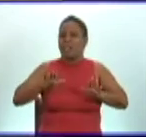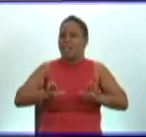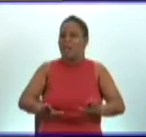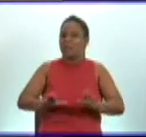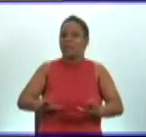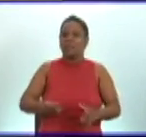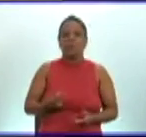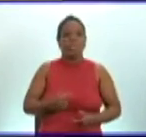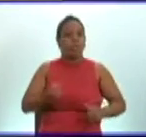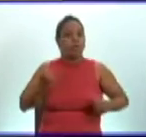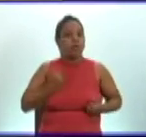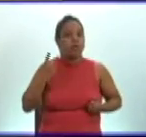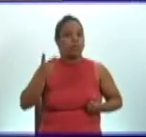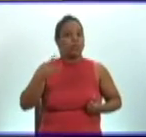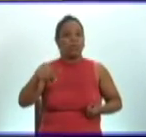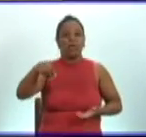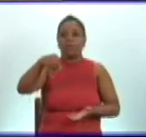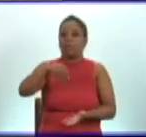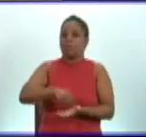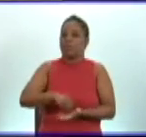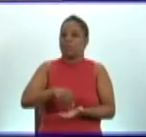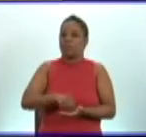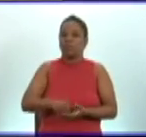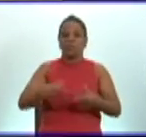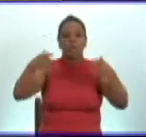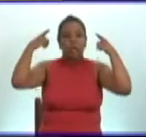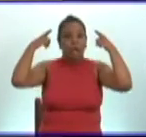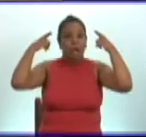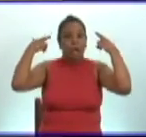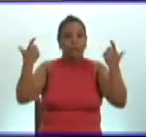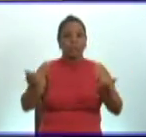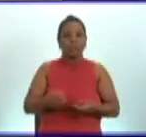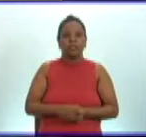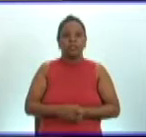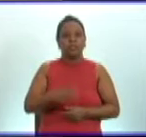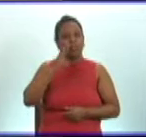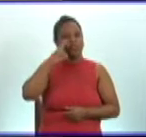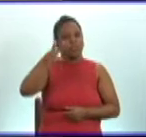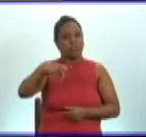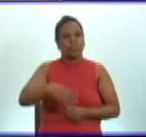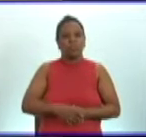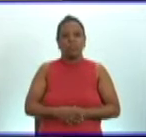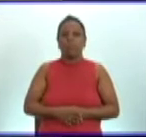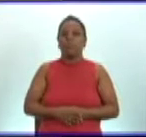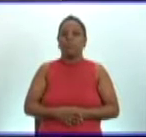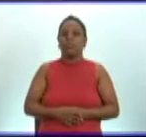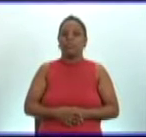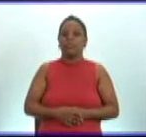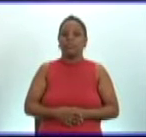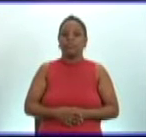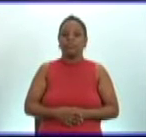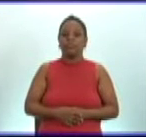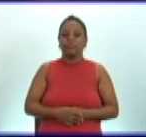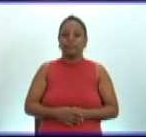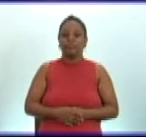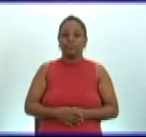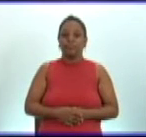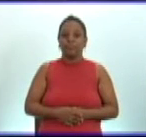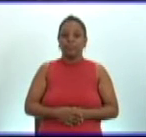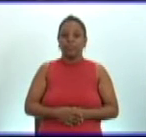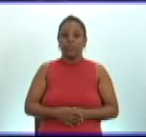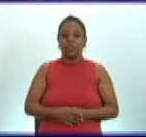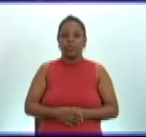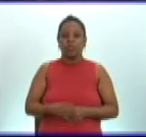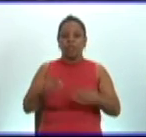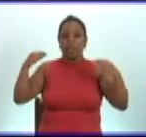con respecto a esa postura que va a asumir el capitán Capdevila. Entonces te propongo que observemos la siguiente escena. Se organiza